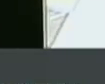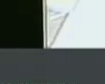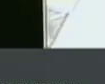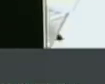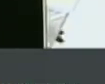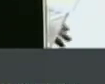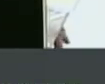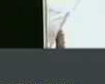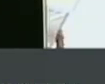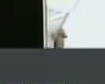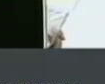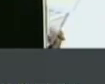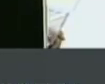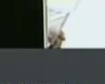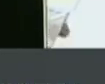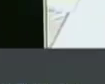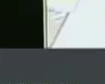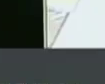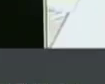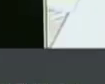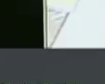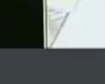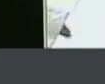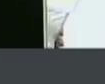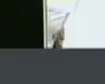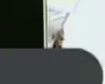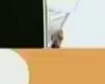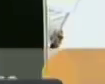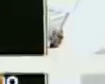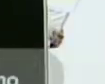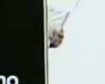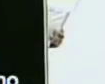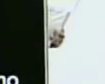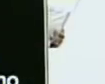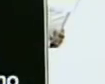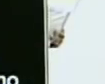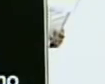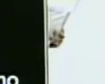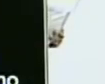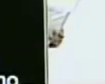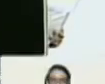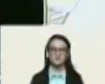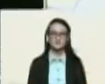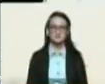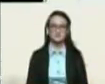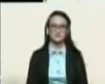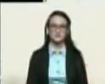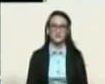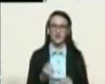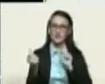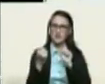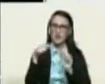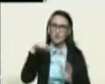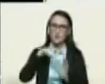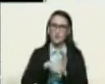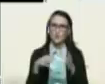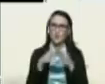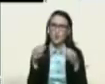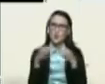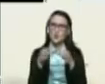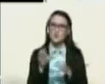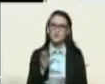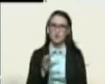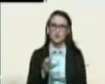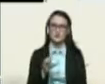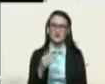ganado las elecciones el 20 de mayo. El diálogo profundo con todos los sectores políticos del país, el diálogo